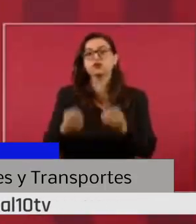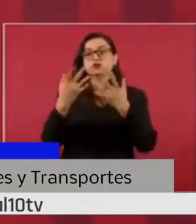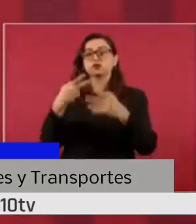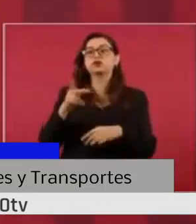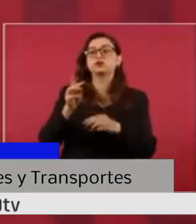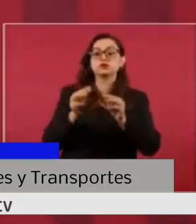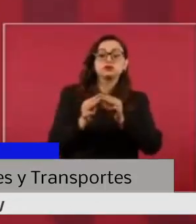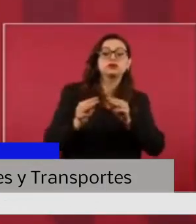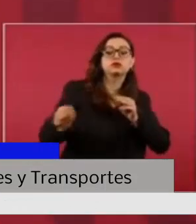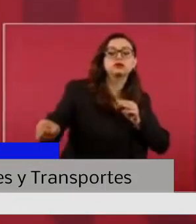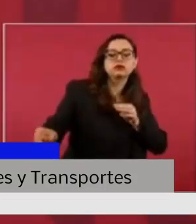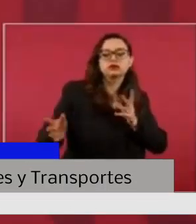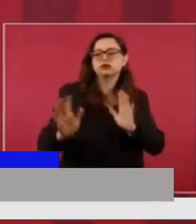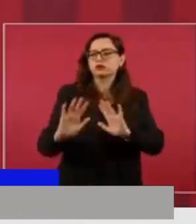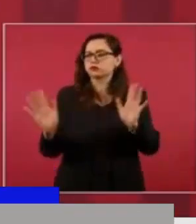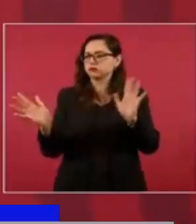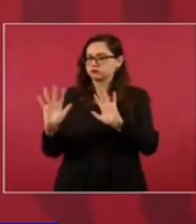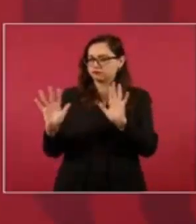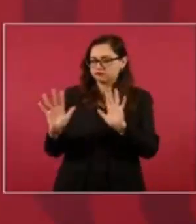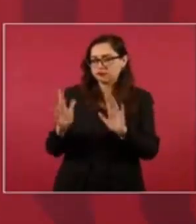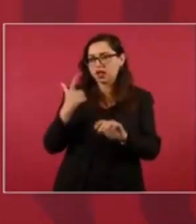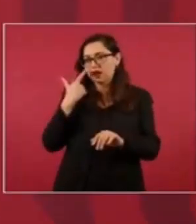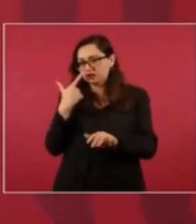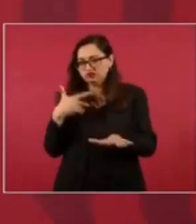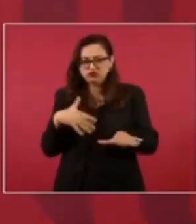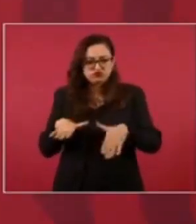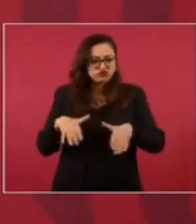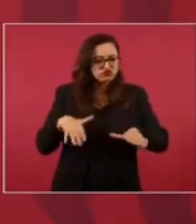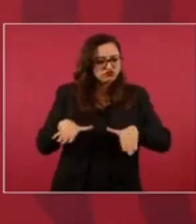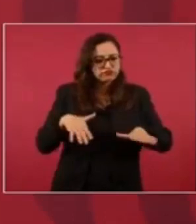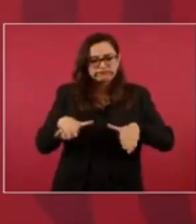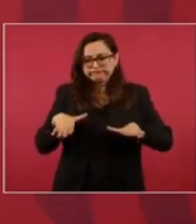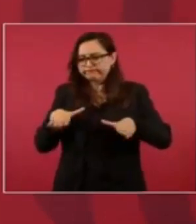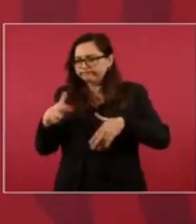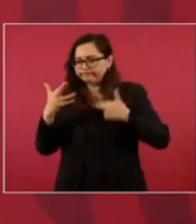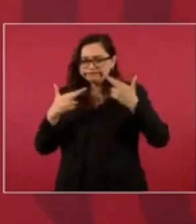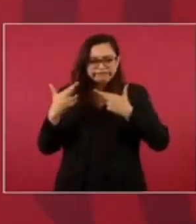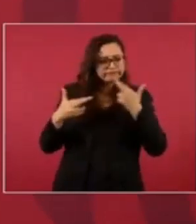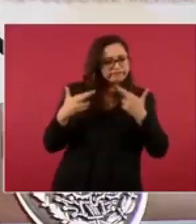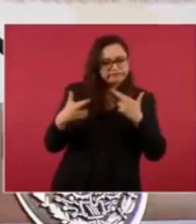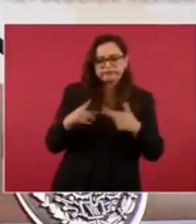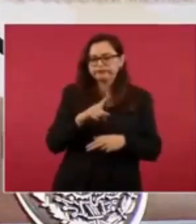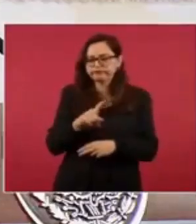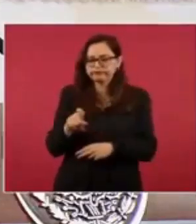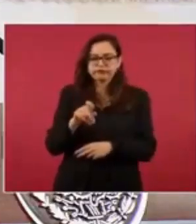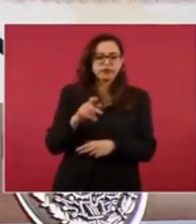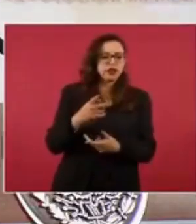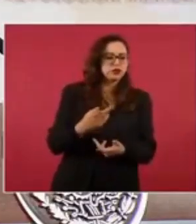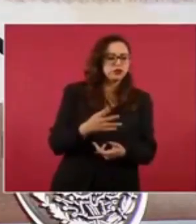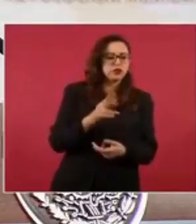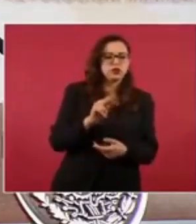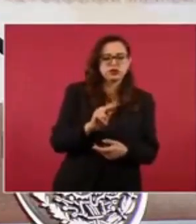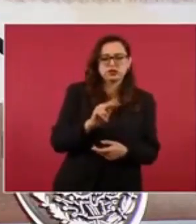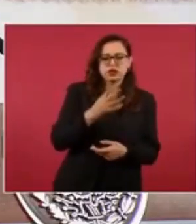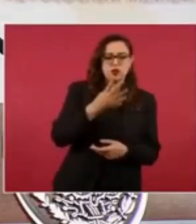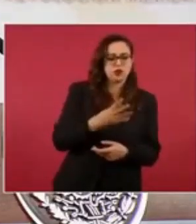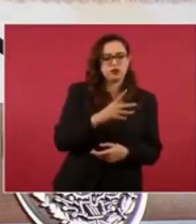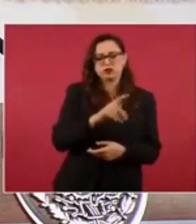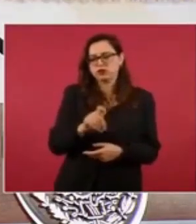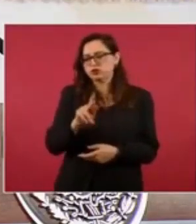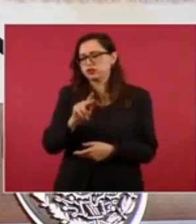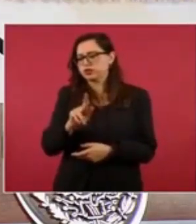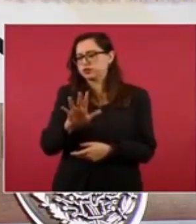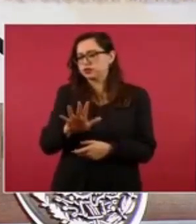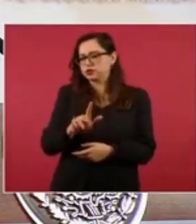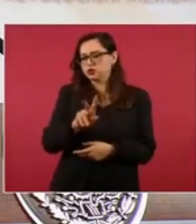ahora analizamos cada una de las rutas, 184, 185, 180, 200, y localizamos cuáles